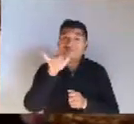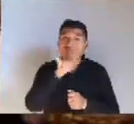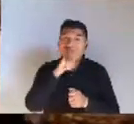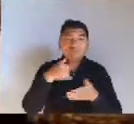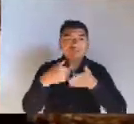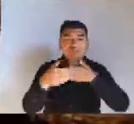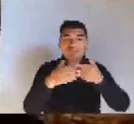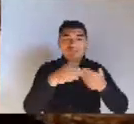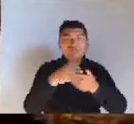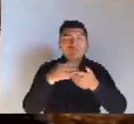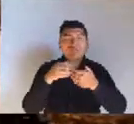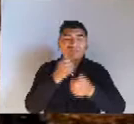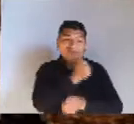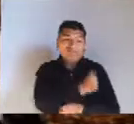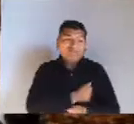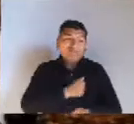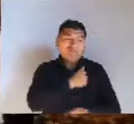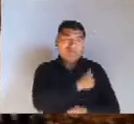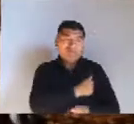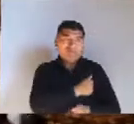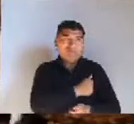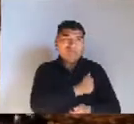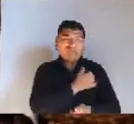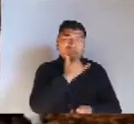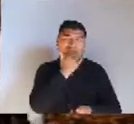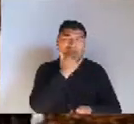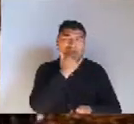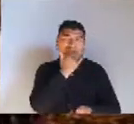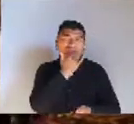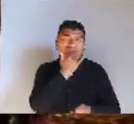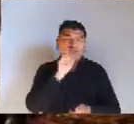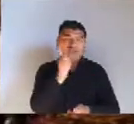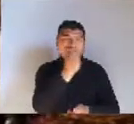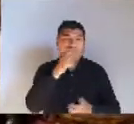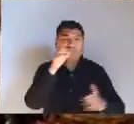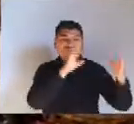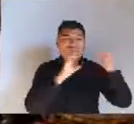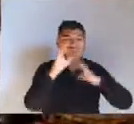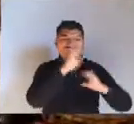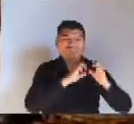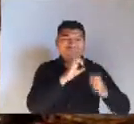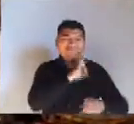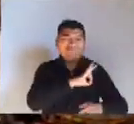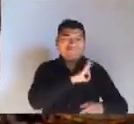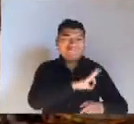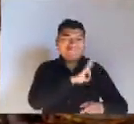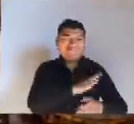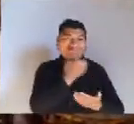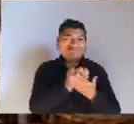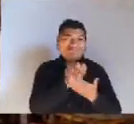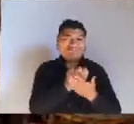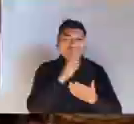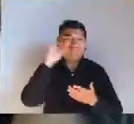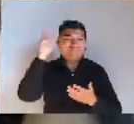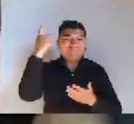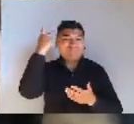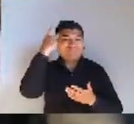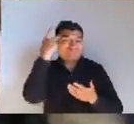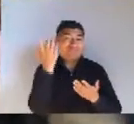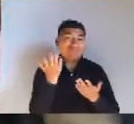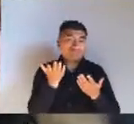cualquier tipo de actitudes beligerantes que solo buscan intereses particulares, económicos o políticos,